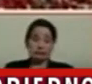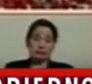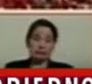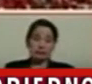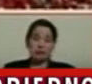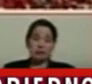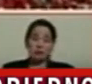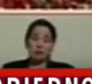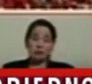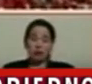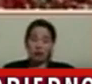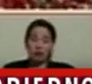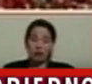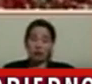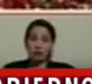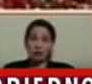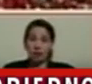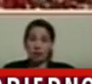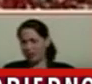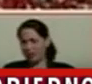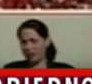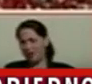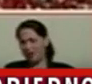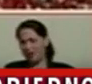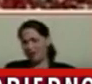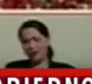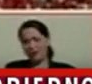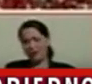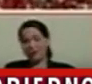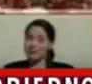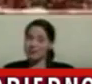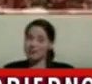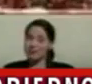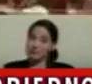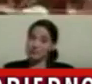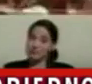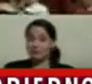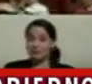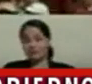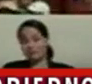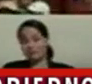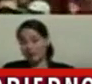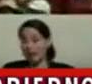verdad, con la lealtad, con la moral, con el honor.